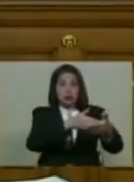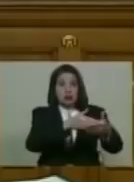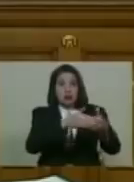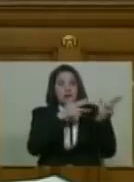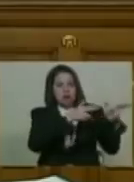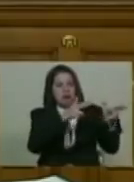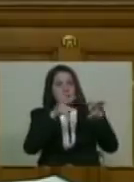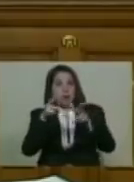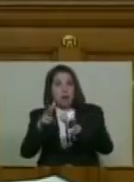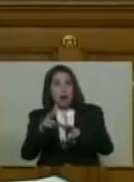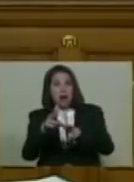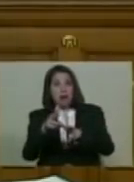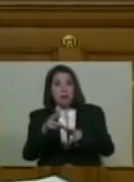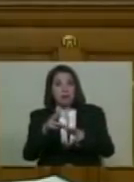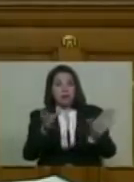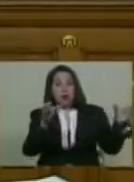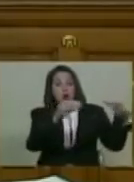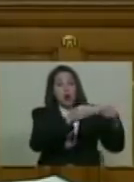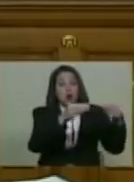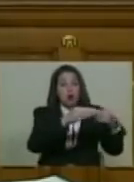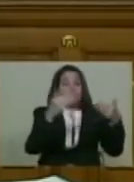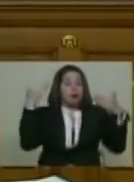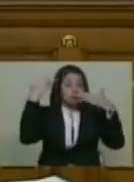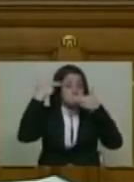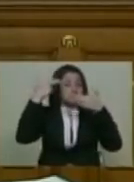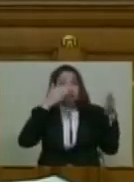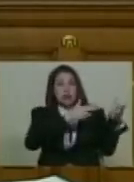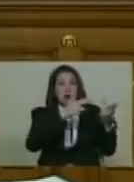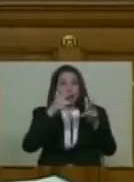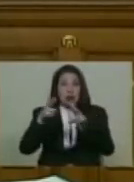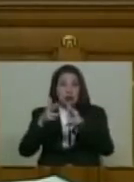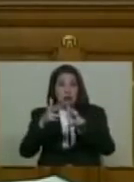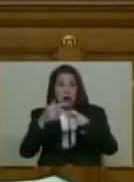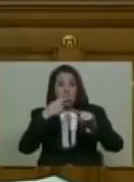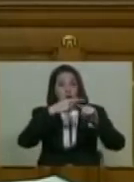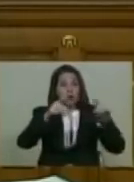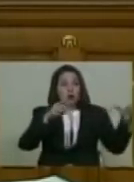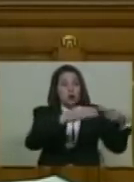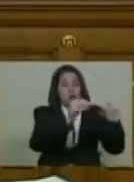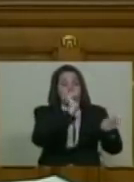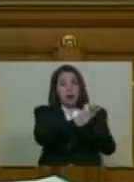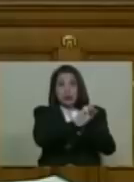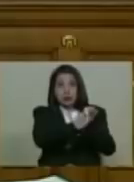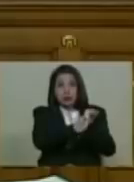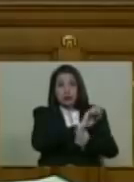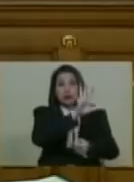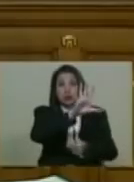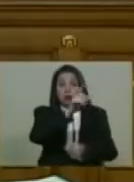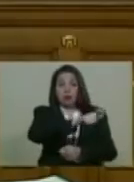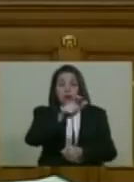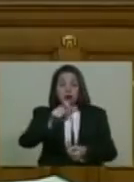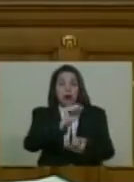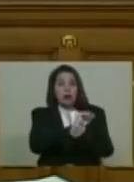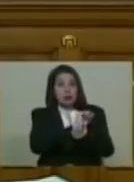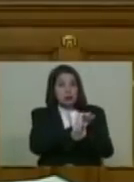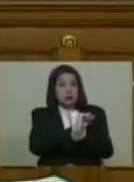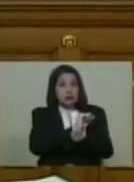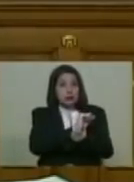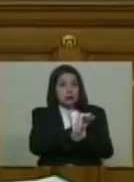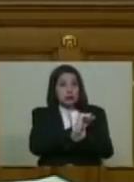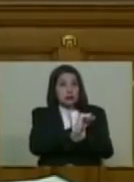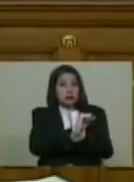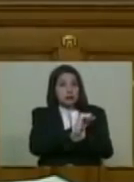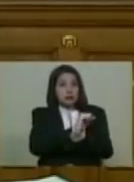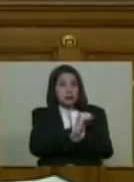abatidos una parte del grupo terrorista otro capturado hay más de cinco capturados lo que se